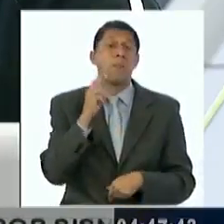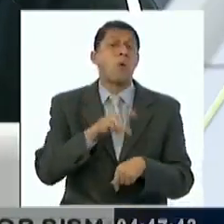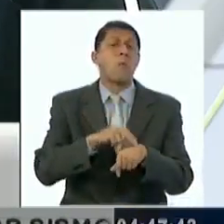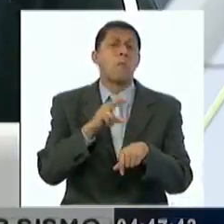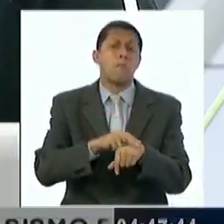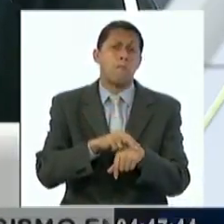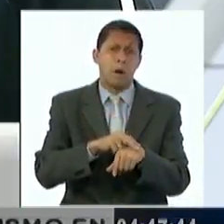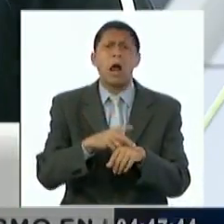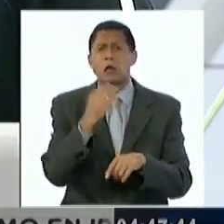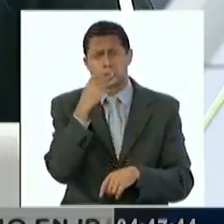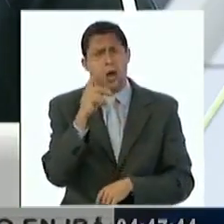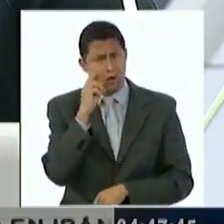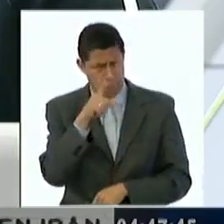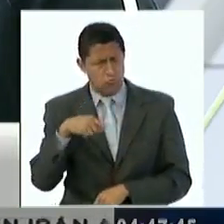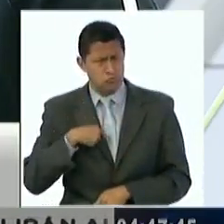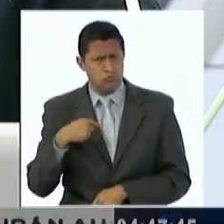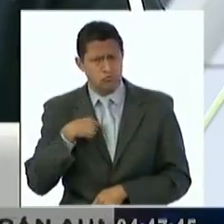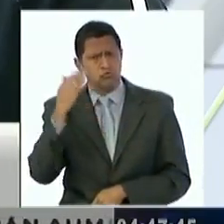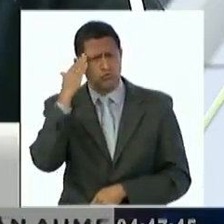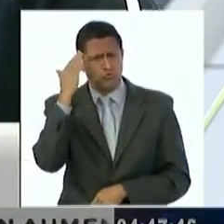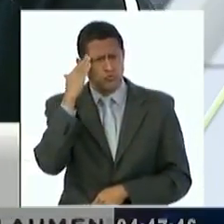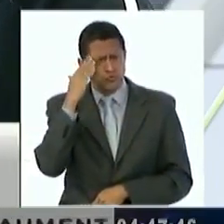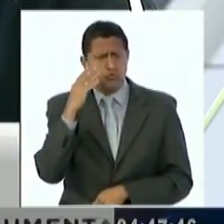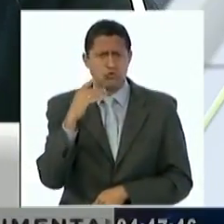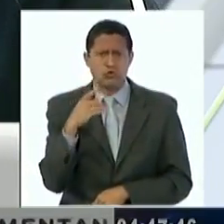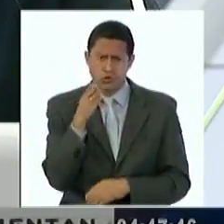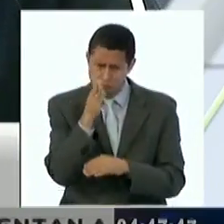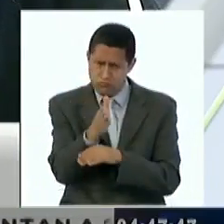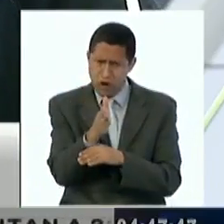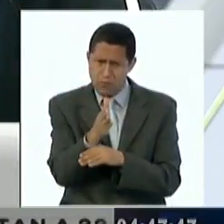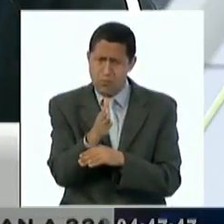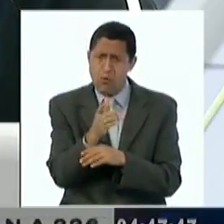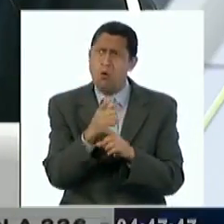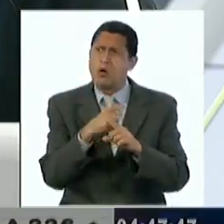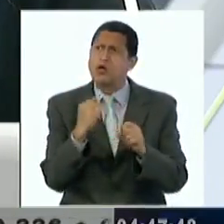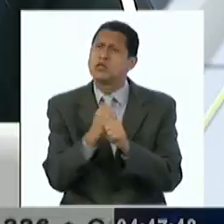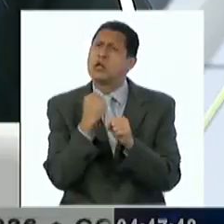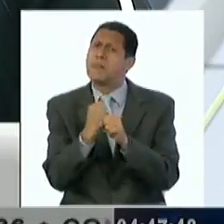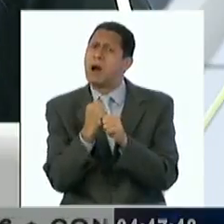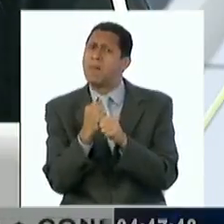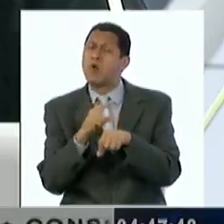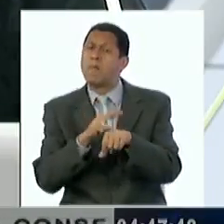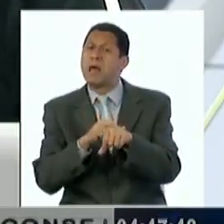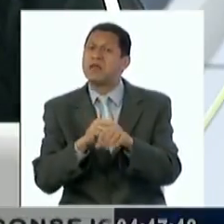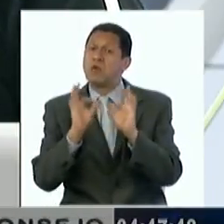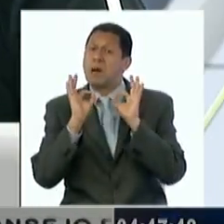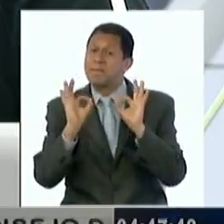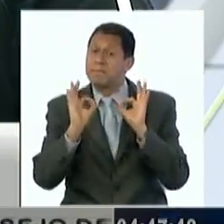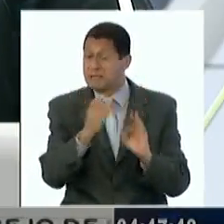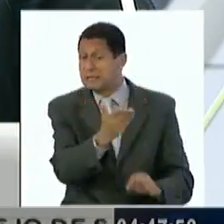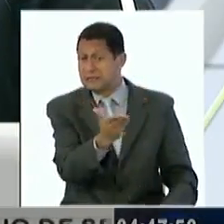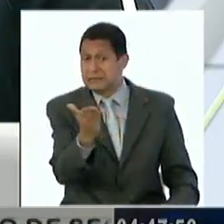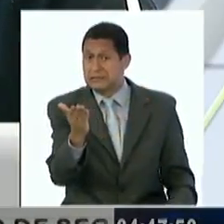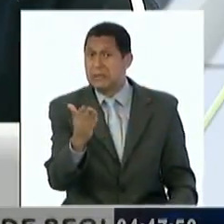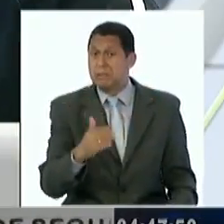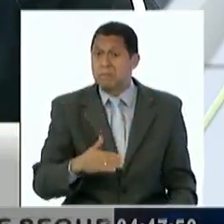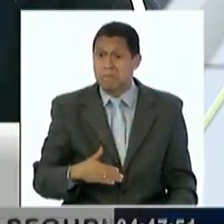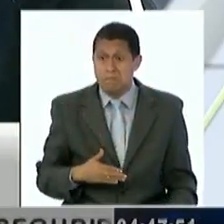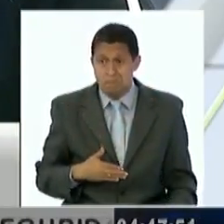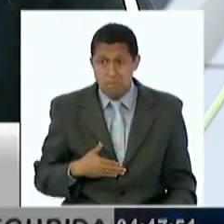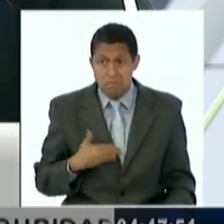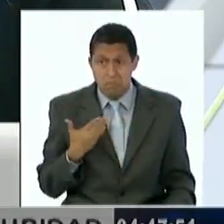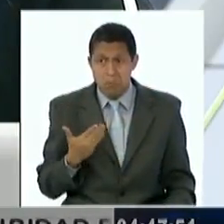general bueno está bien nosotros como médico ante envejecimiento también entramos en ese campo y trabajamos con especialistas en ese campo para que podamos